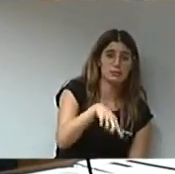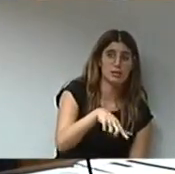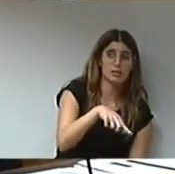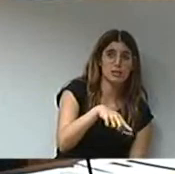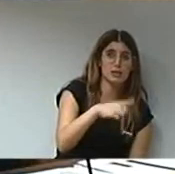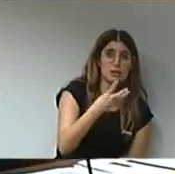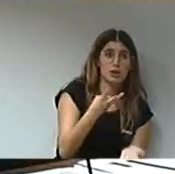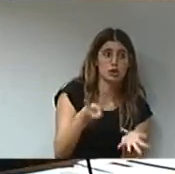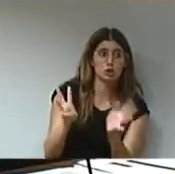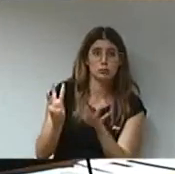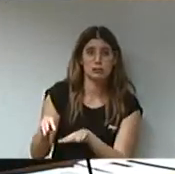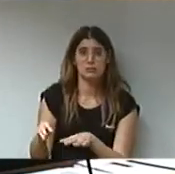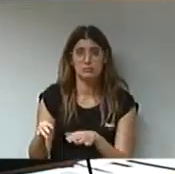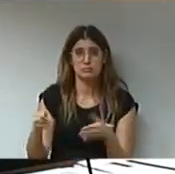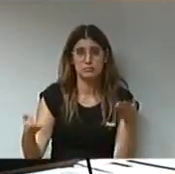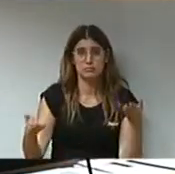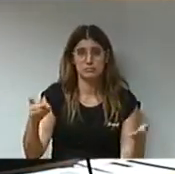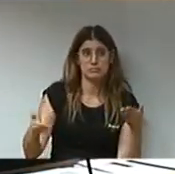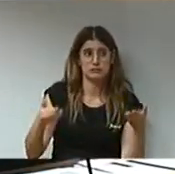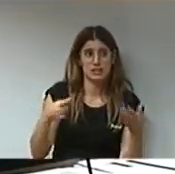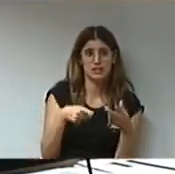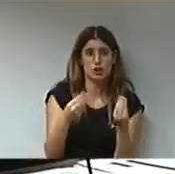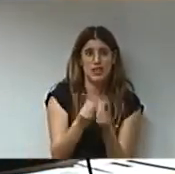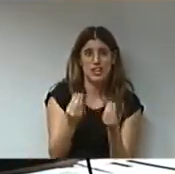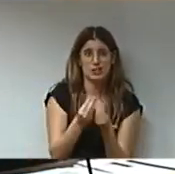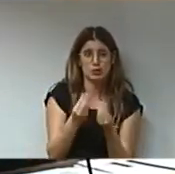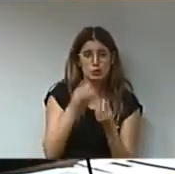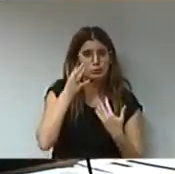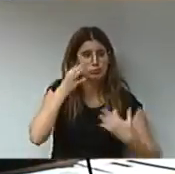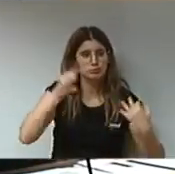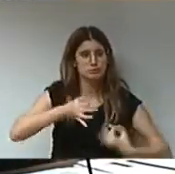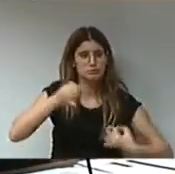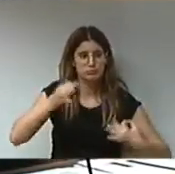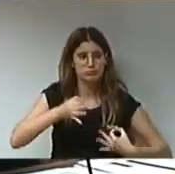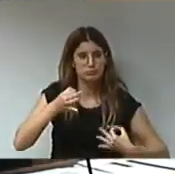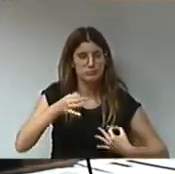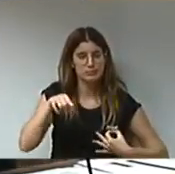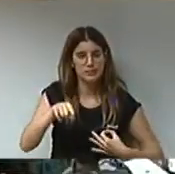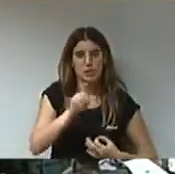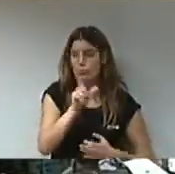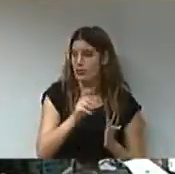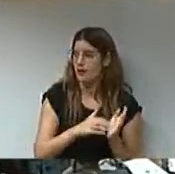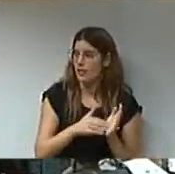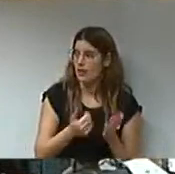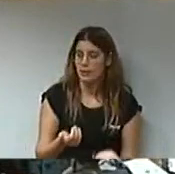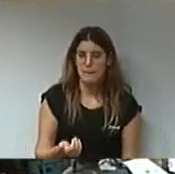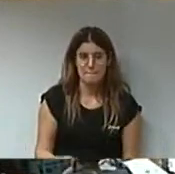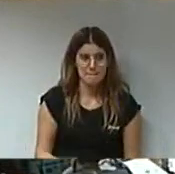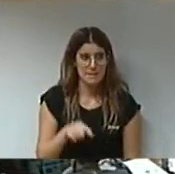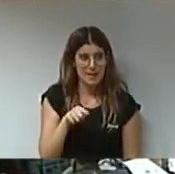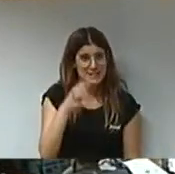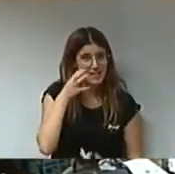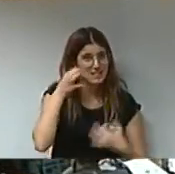23.569.8.000. Estos son los datos. Esa es la realidad de esta comunidad.